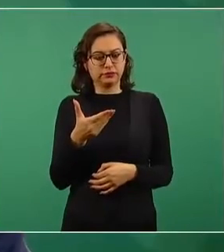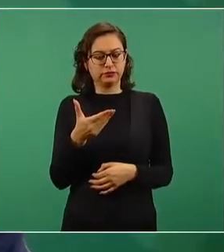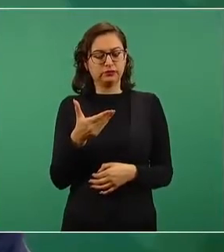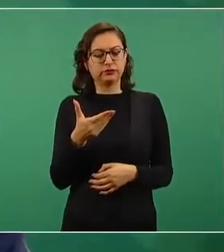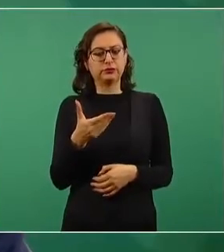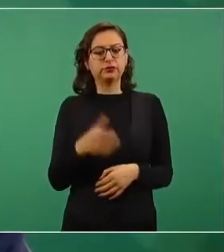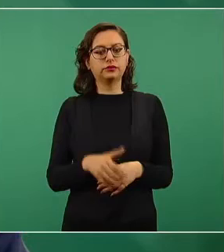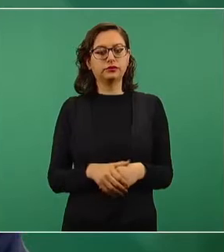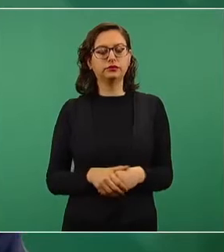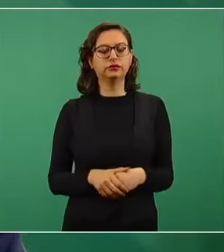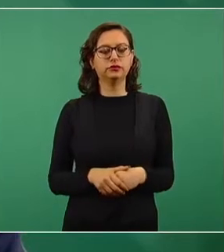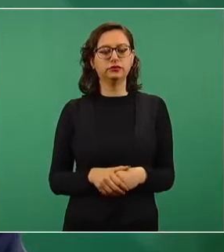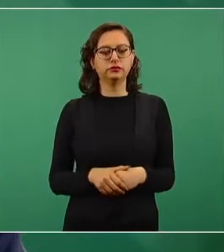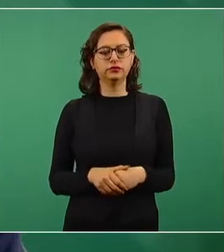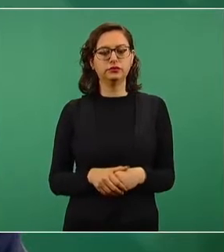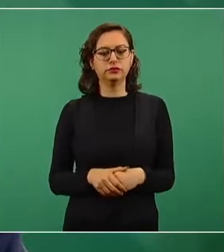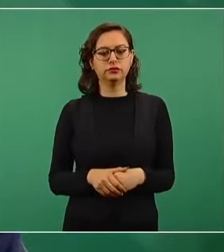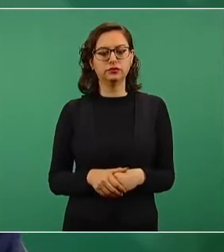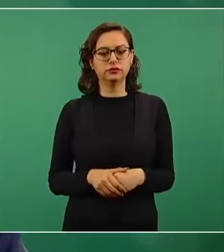que